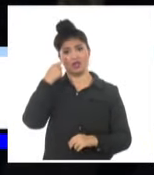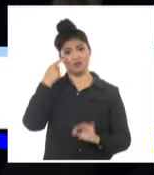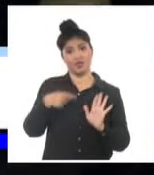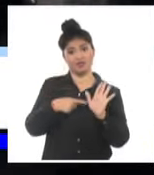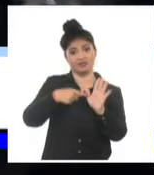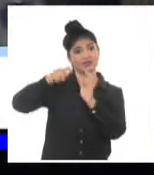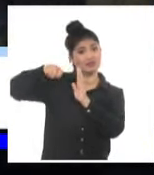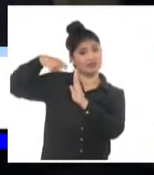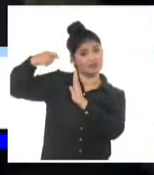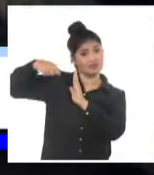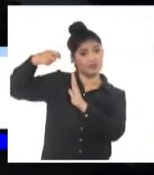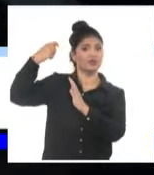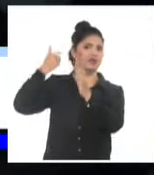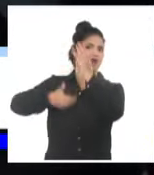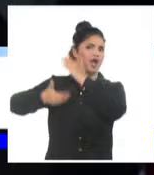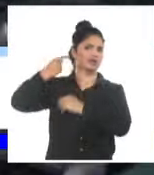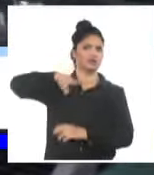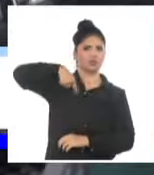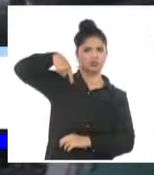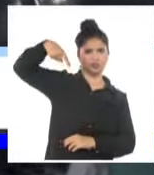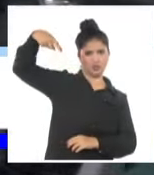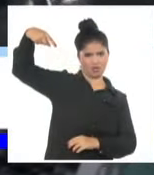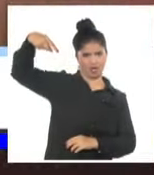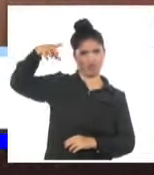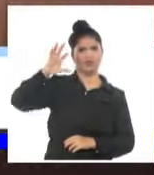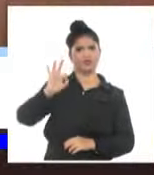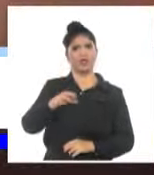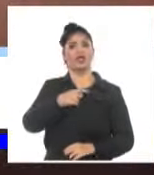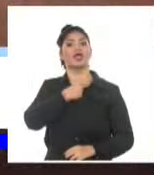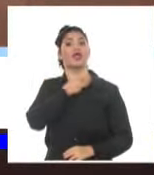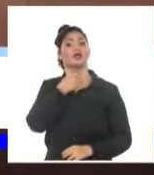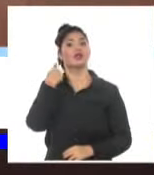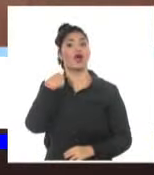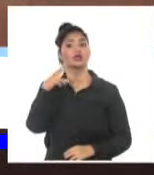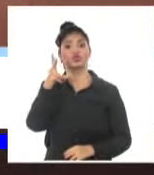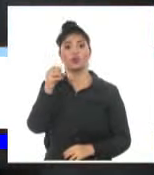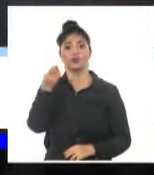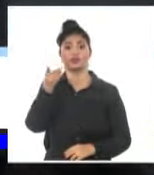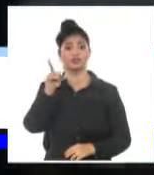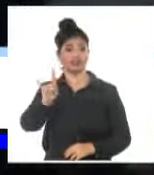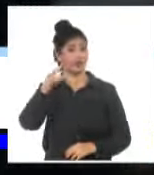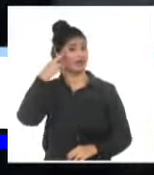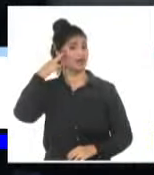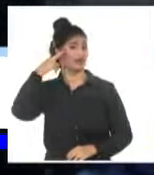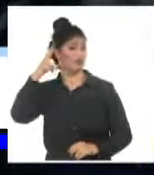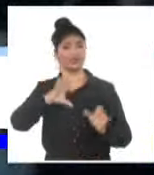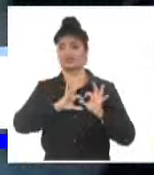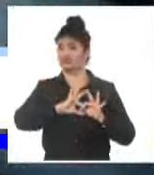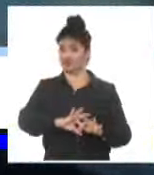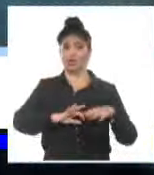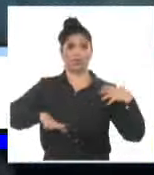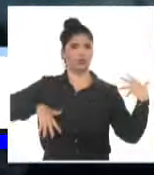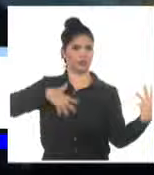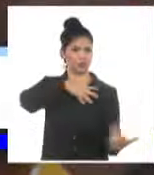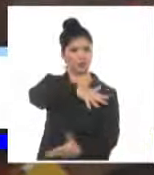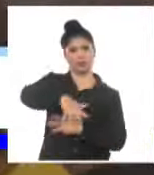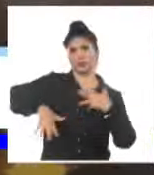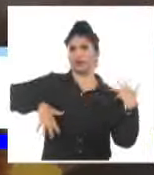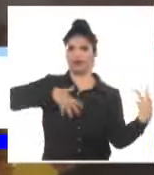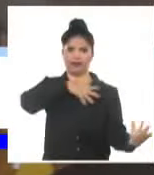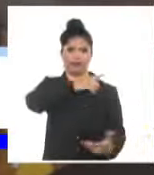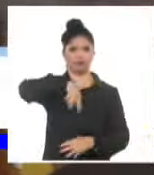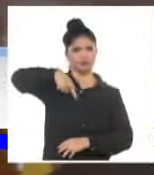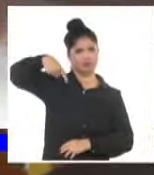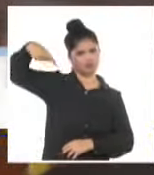Para muchos jóvenes fue el tornado que asoló La Habana en enero de 2019 el que le dio notoriedad al Hospital Ginecobstétrico 10